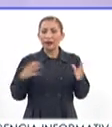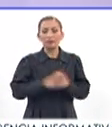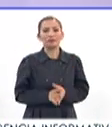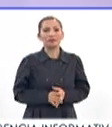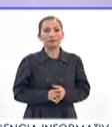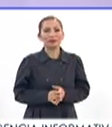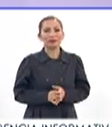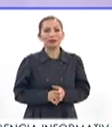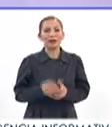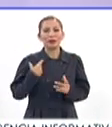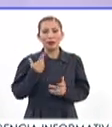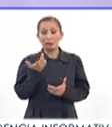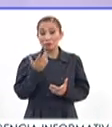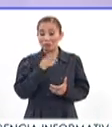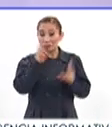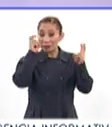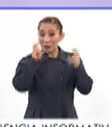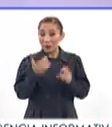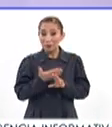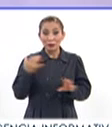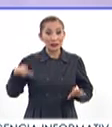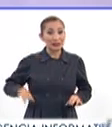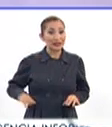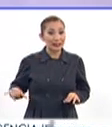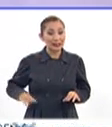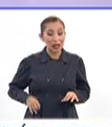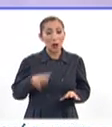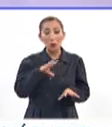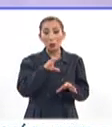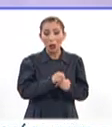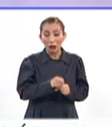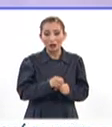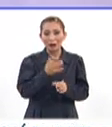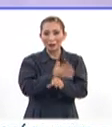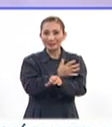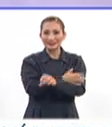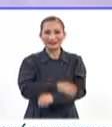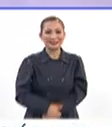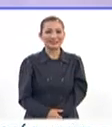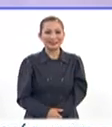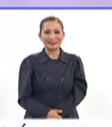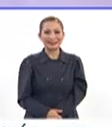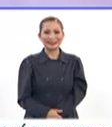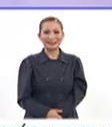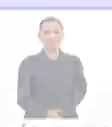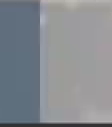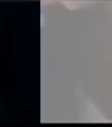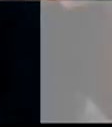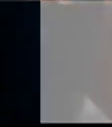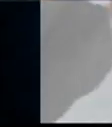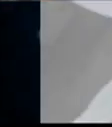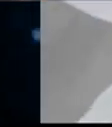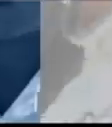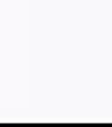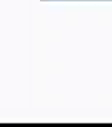Así que será un programa muy interesante, muy completo. Acompáñenos.